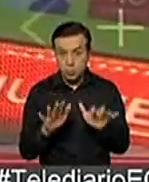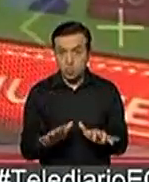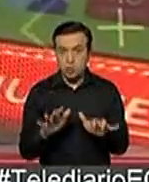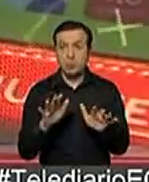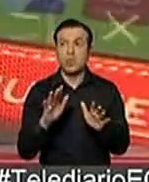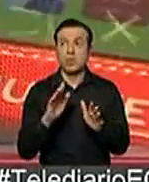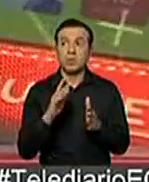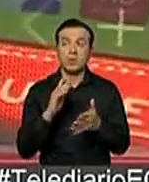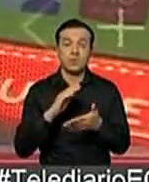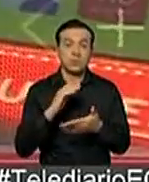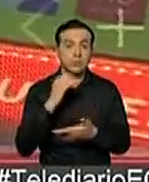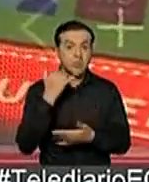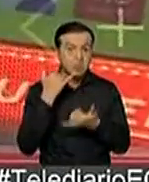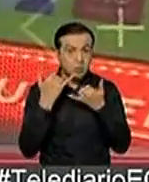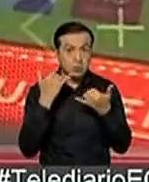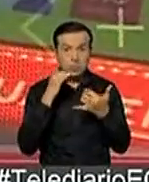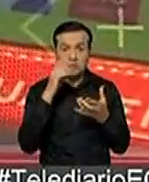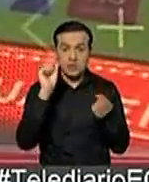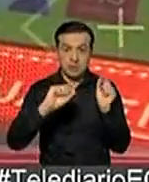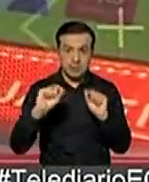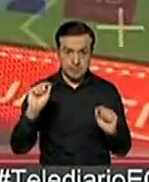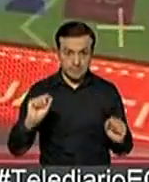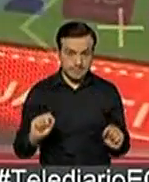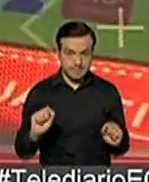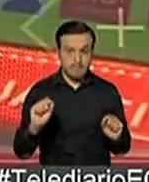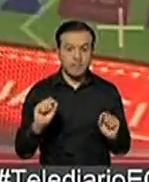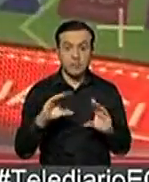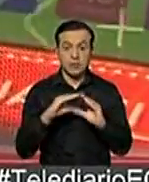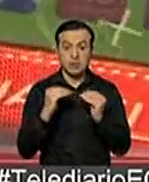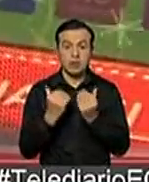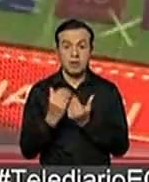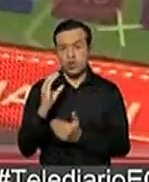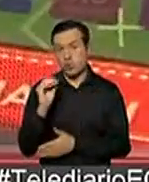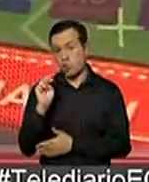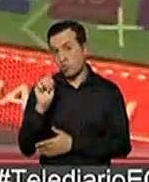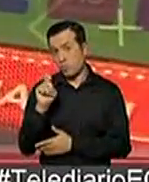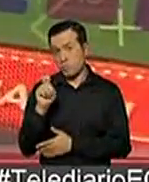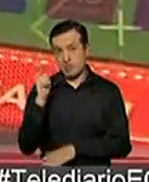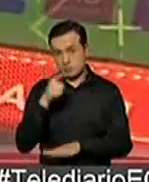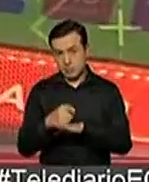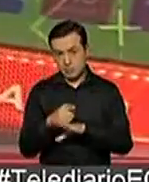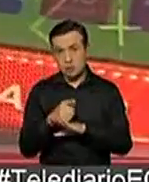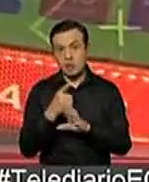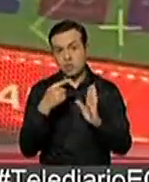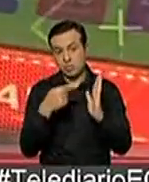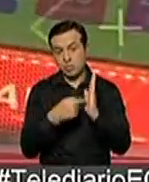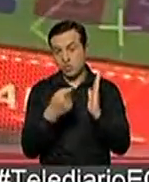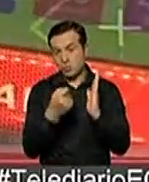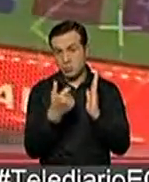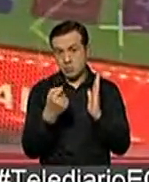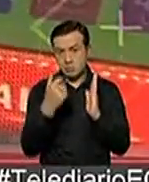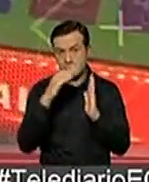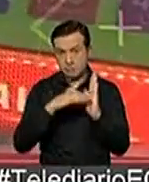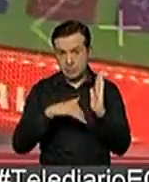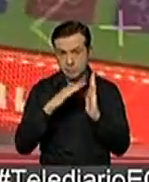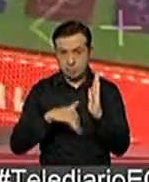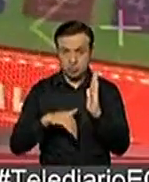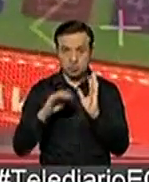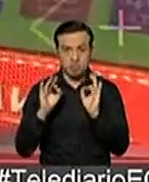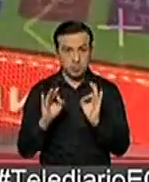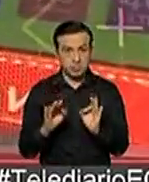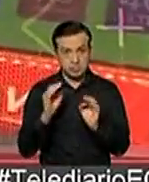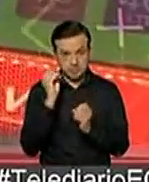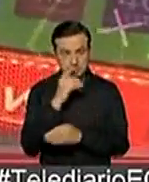el pasado 8 de octubre rigen las resoluciones del Comité de Comercio Exterior que establece la eliminación de aranceles para su importación.